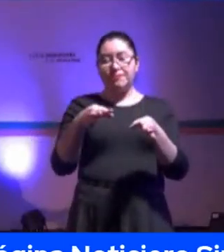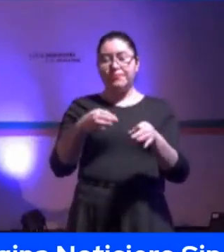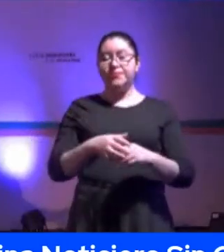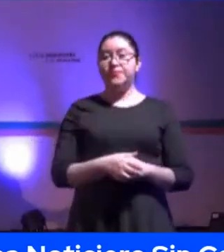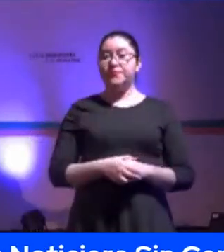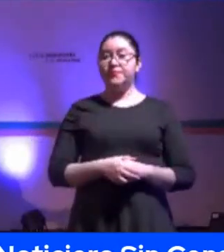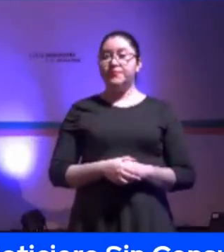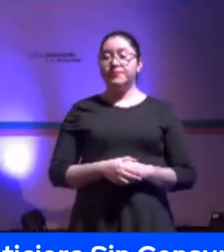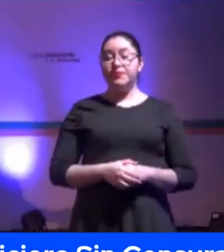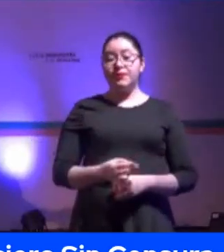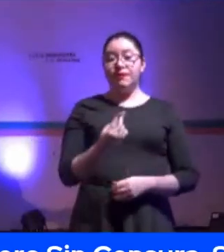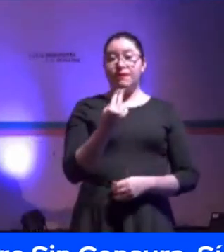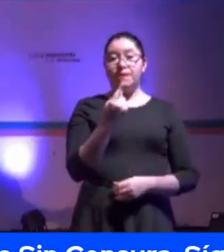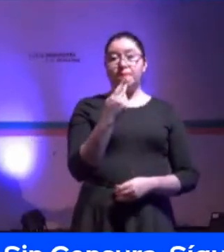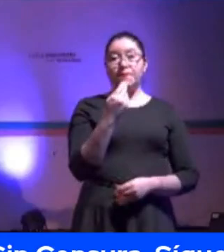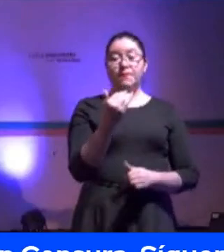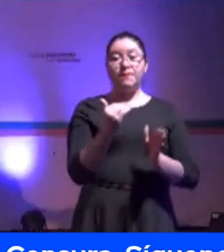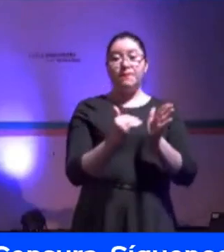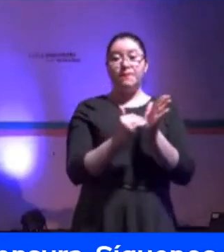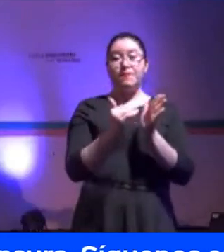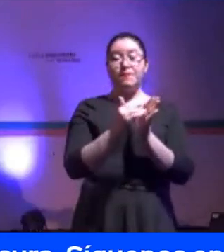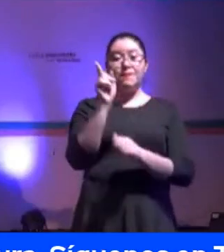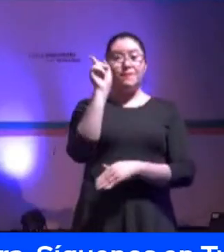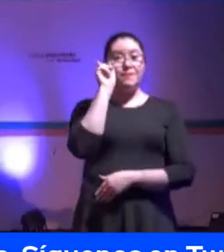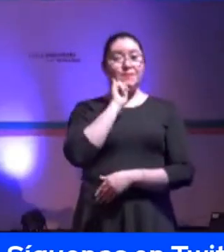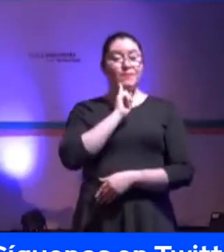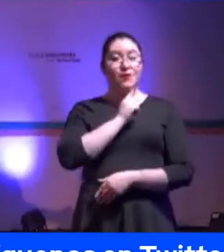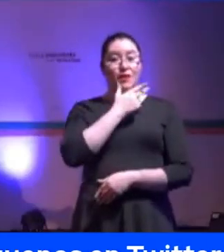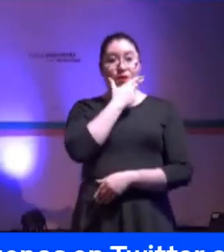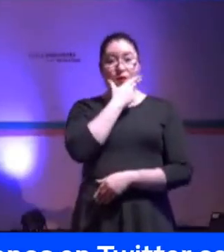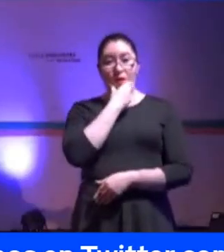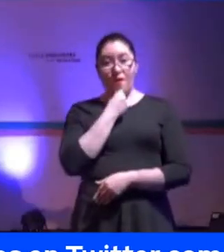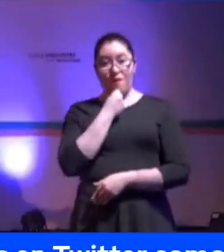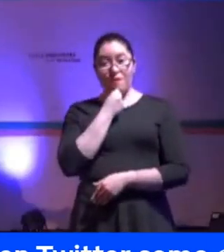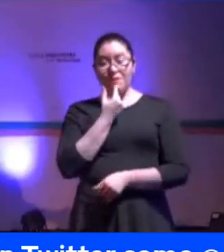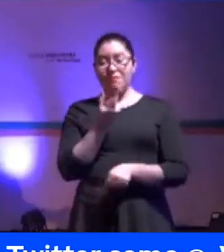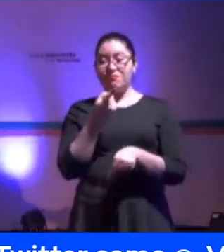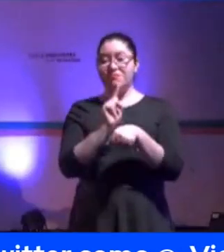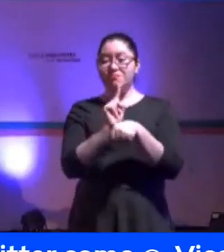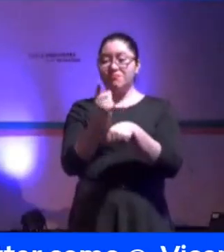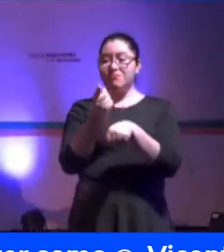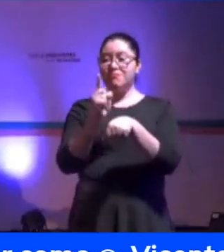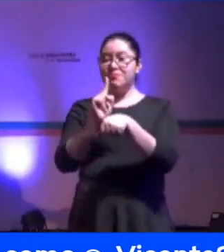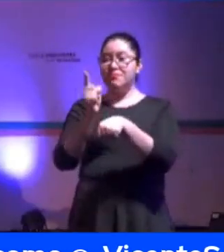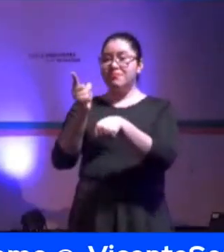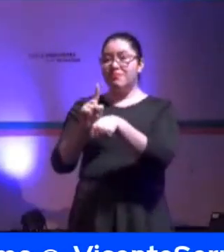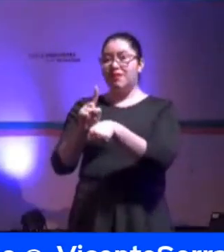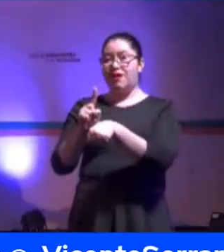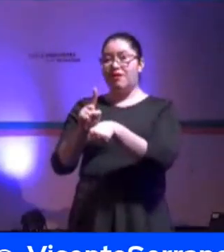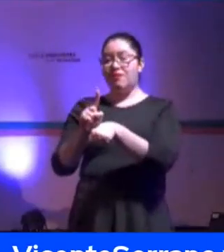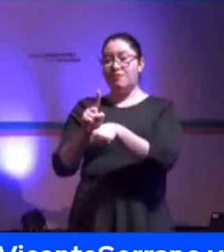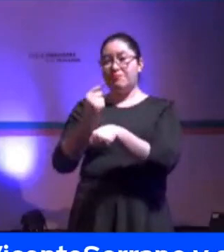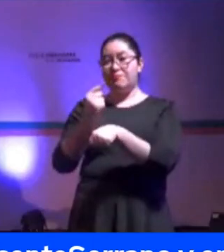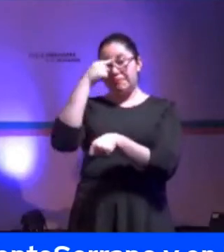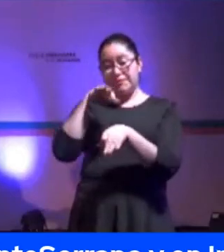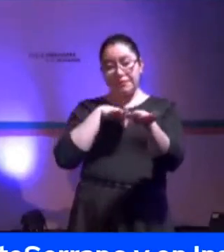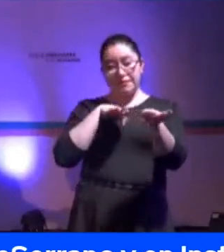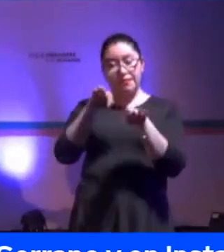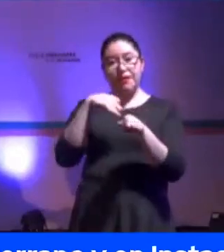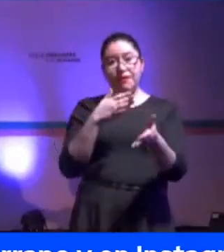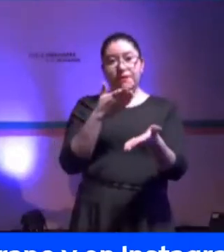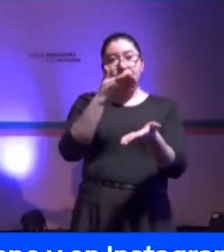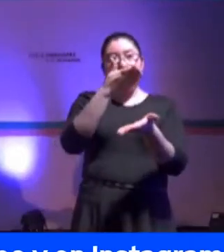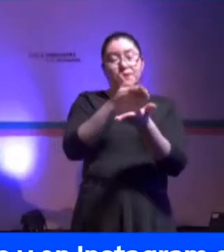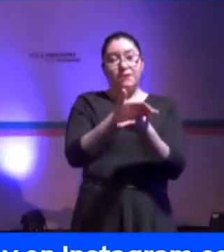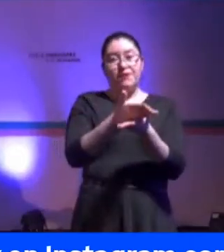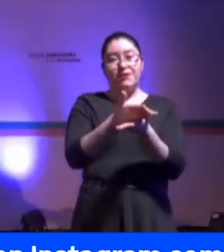lo menos 25 millones de mujeres y de hombres que salen todos los días a ganarse la vida y a proveer